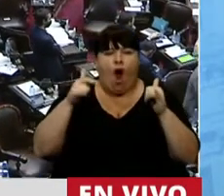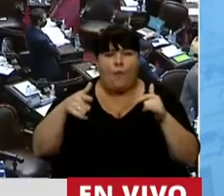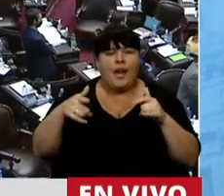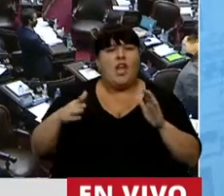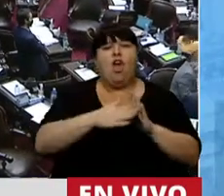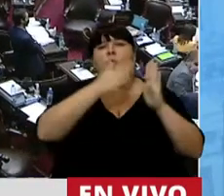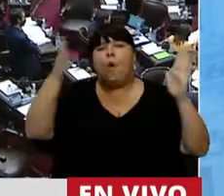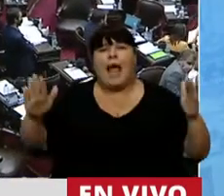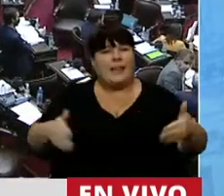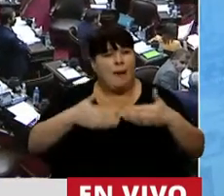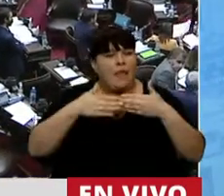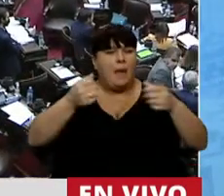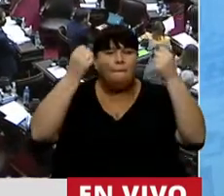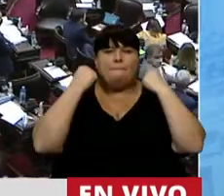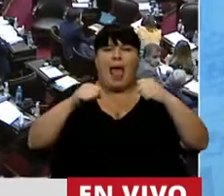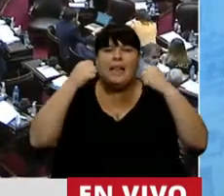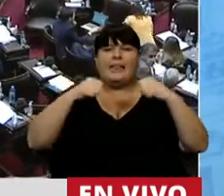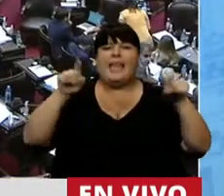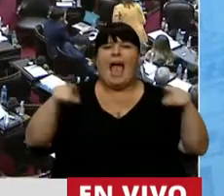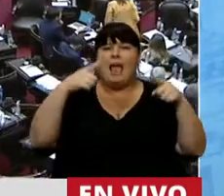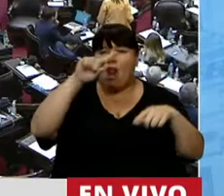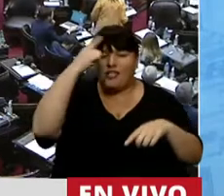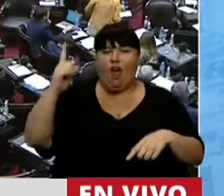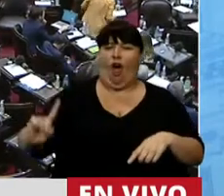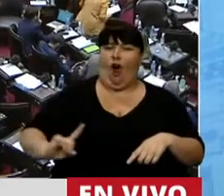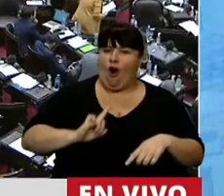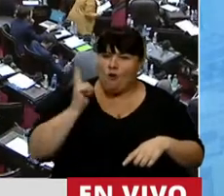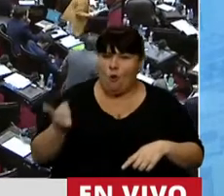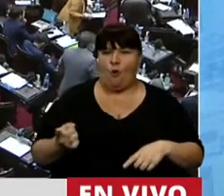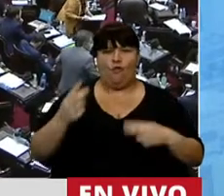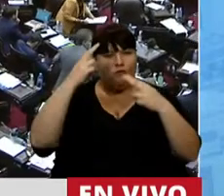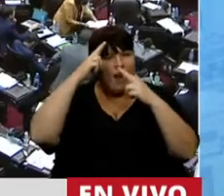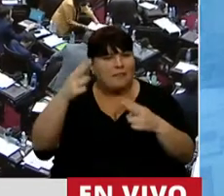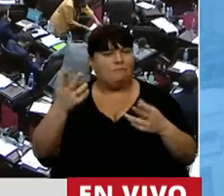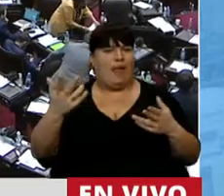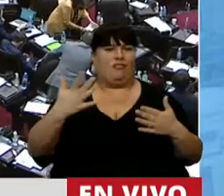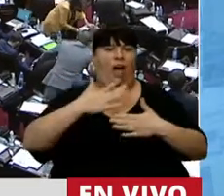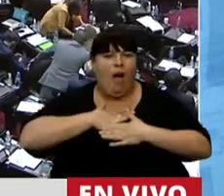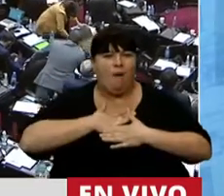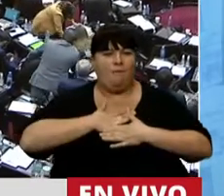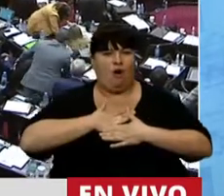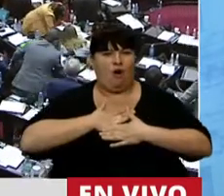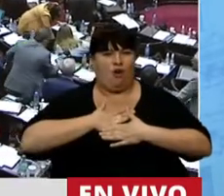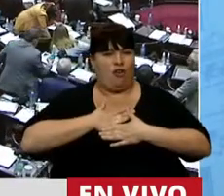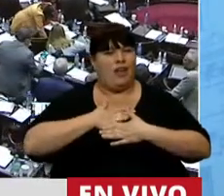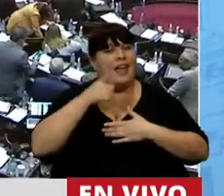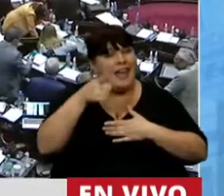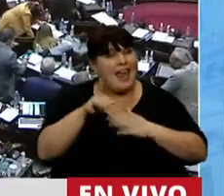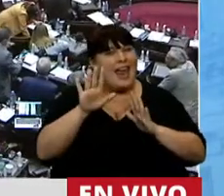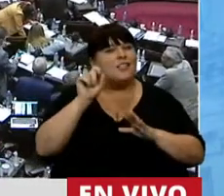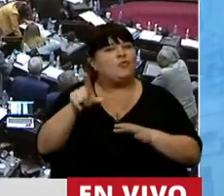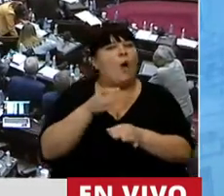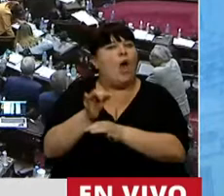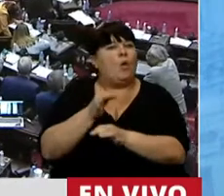la pandemia estuvo practicando el himno con orgullo, con honor, con amor. Eso formó parte de